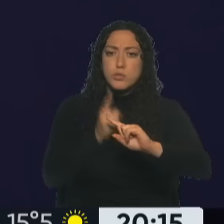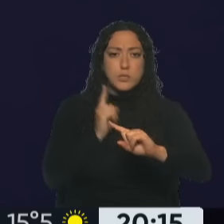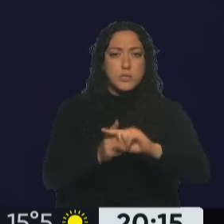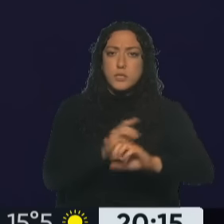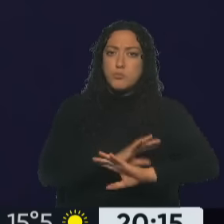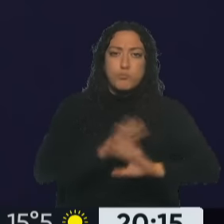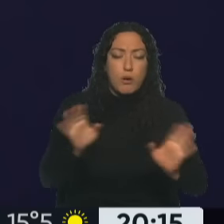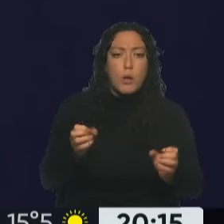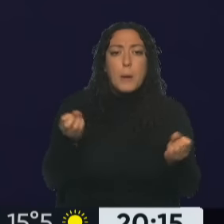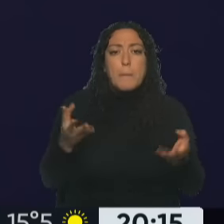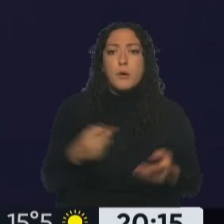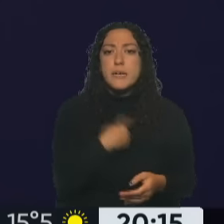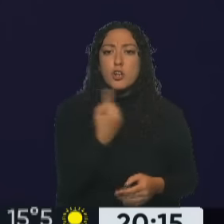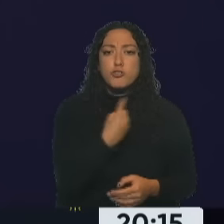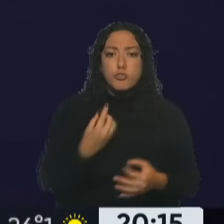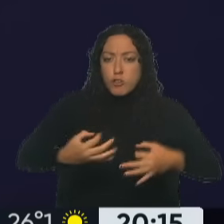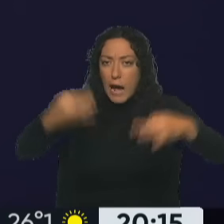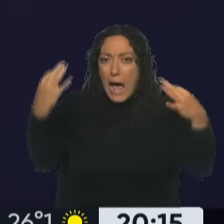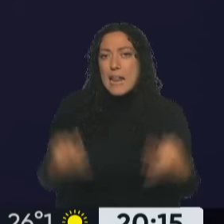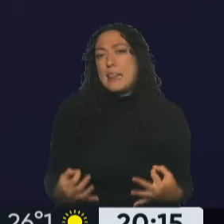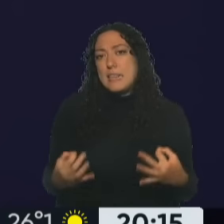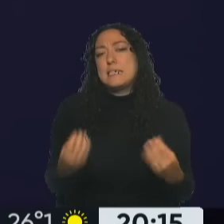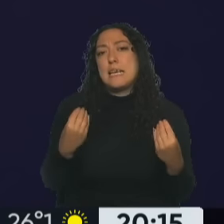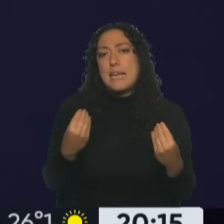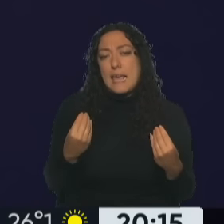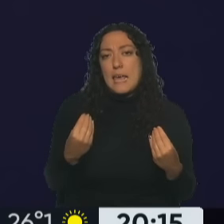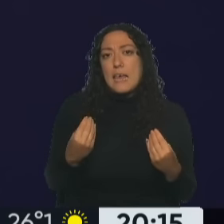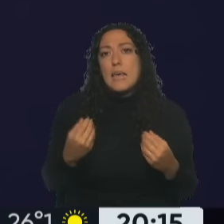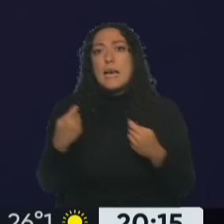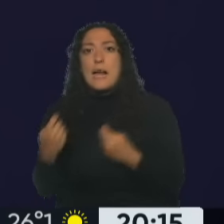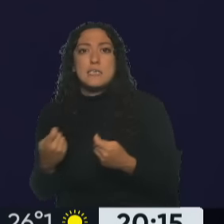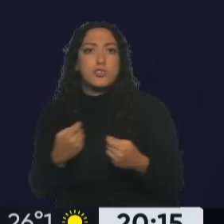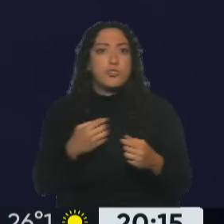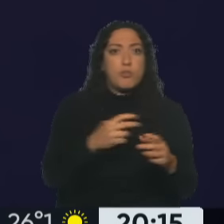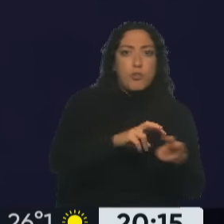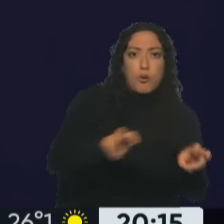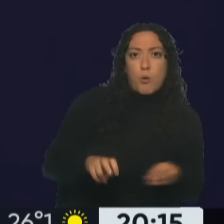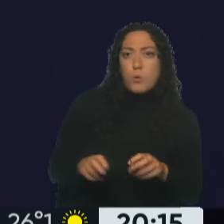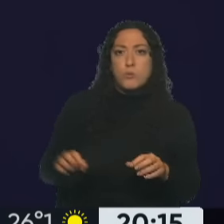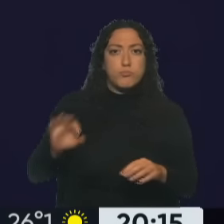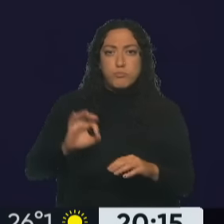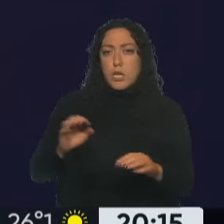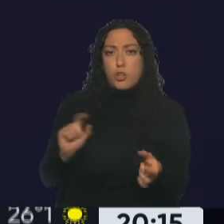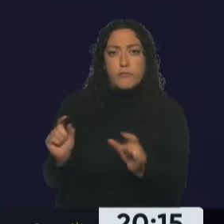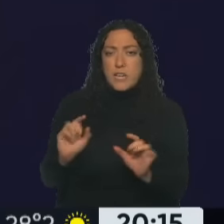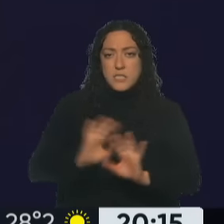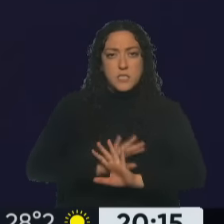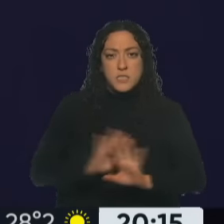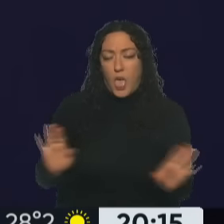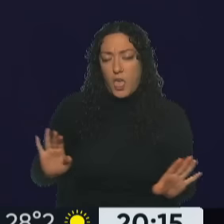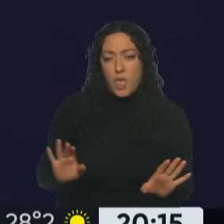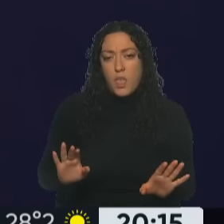estamos garantizando el cumplimiento del déficit cero y estamos allanando el camino para